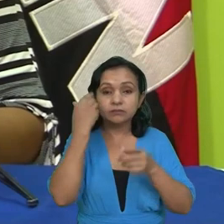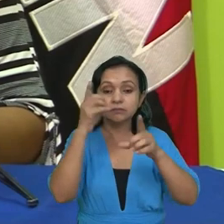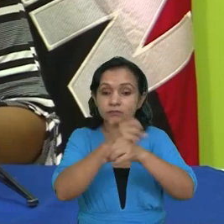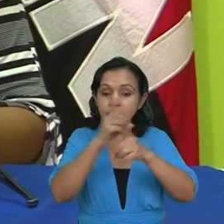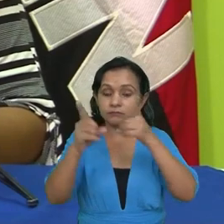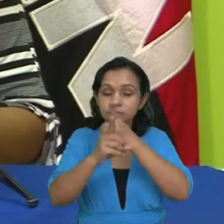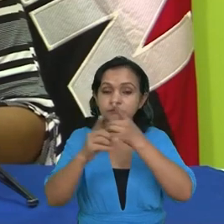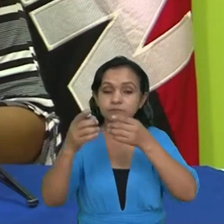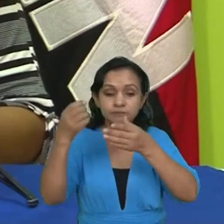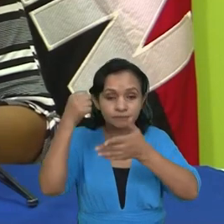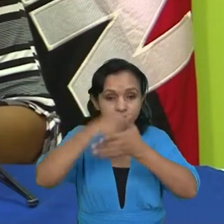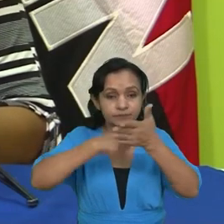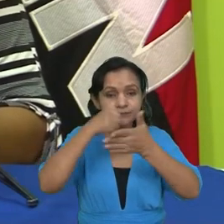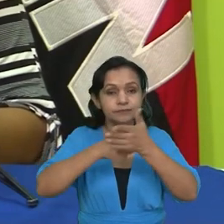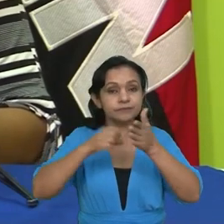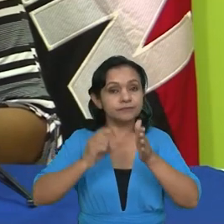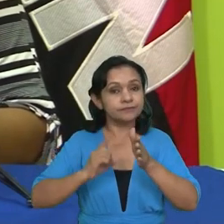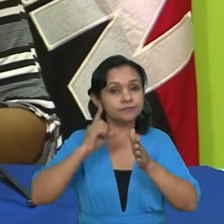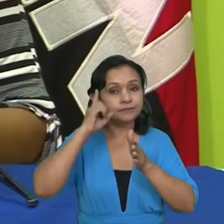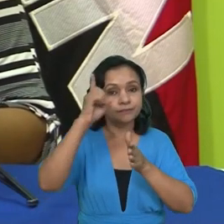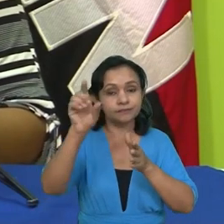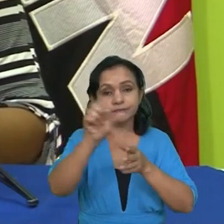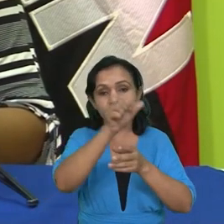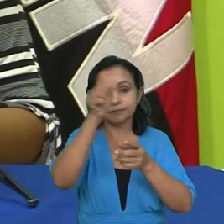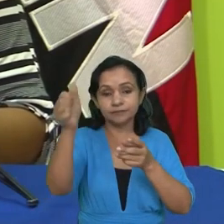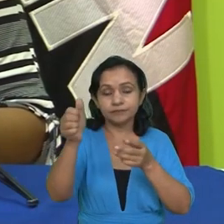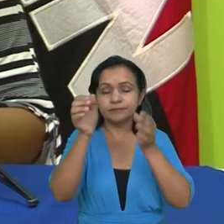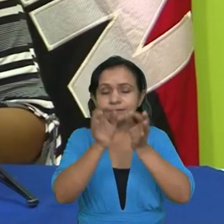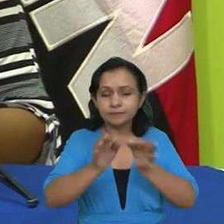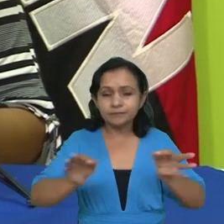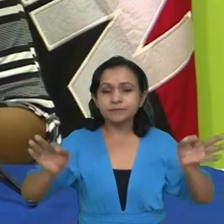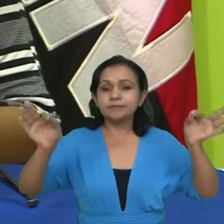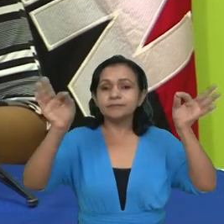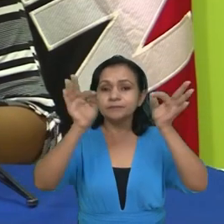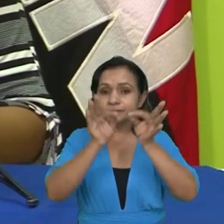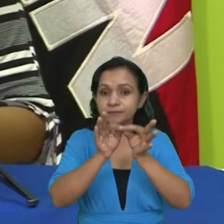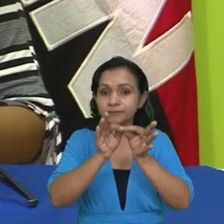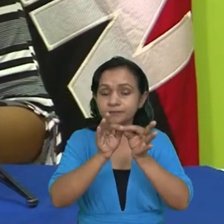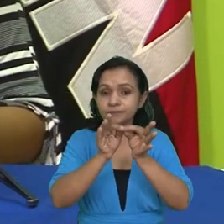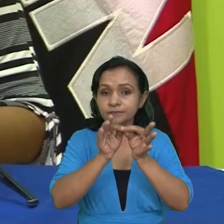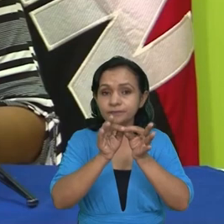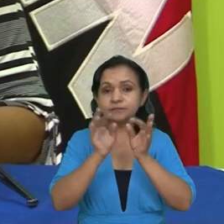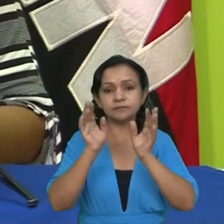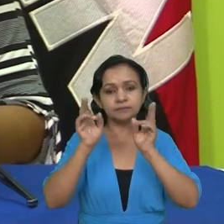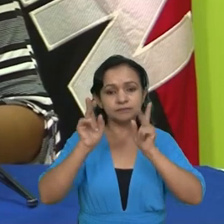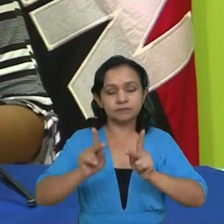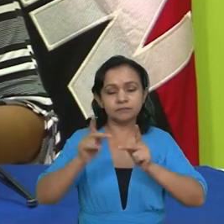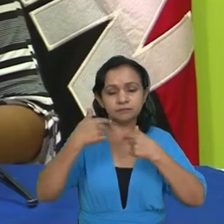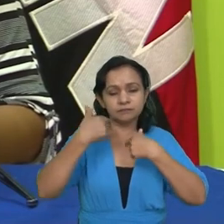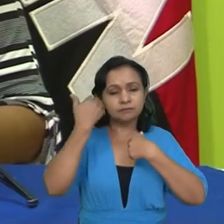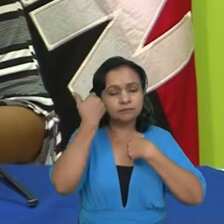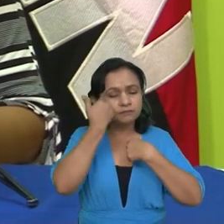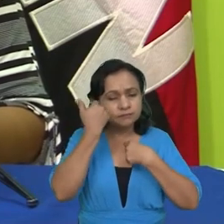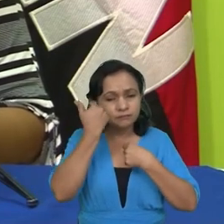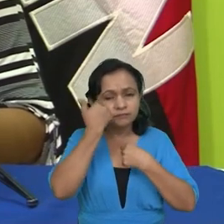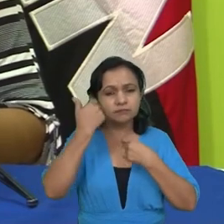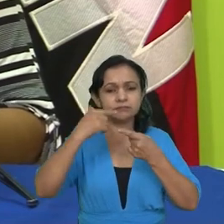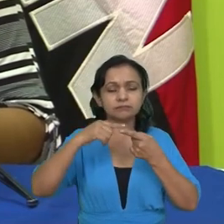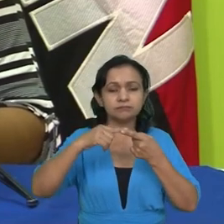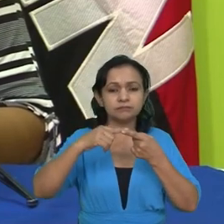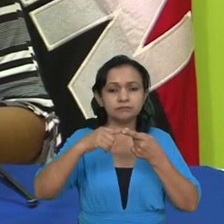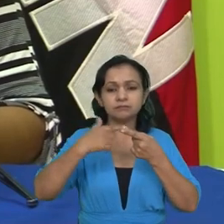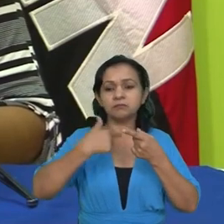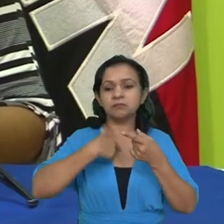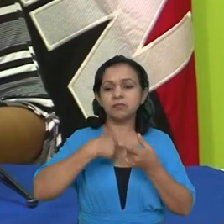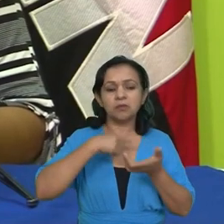fortalecer y desarrollar y la otra parte clave en relación a que si presentamos cuadro respiratorio no